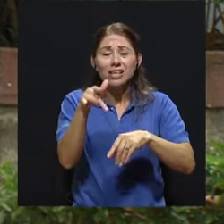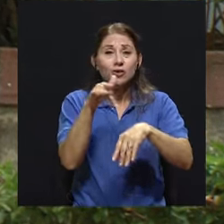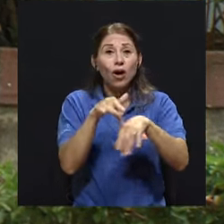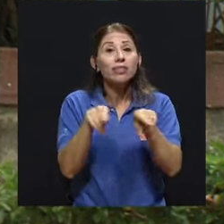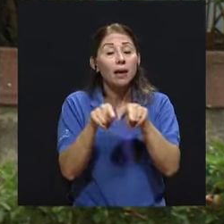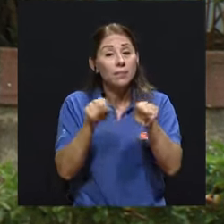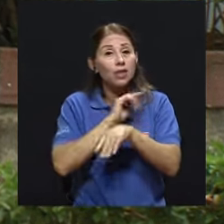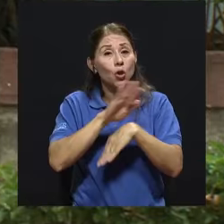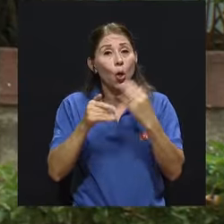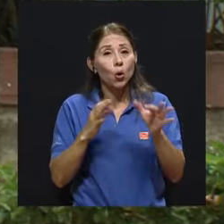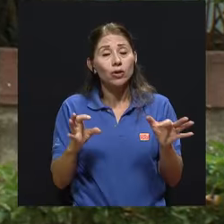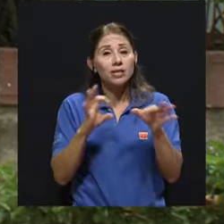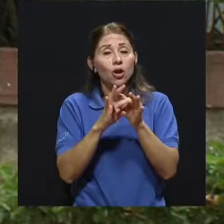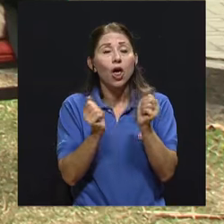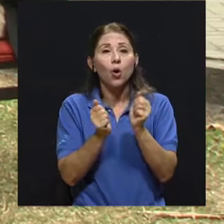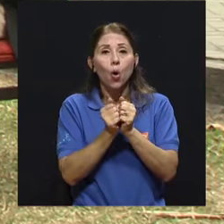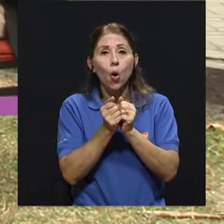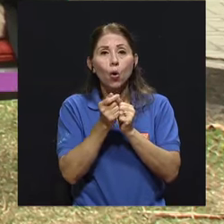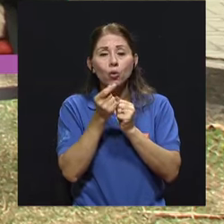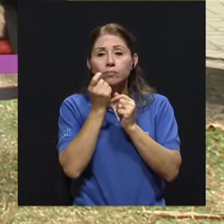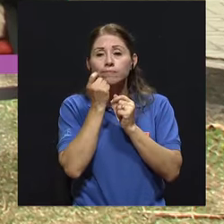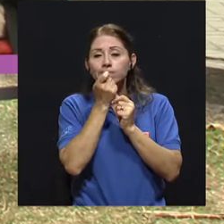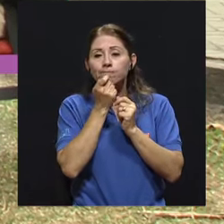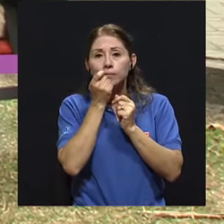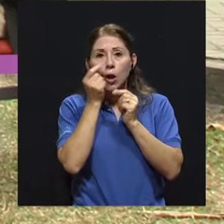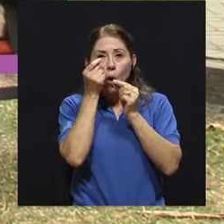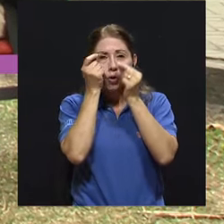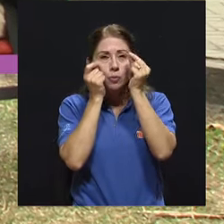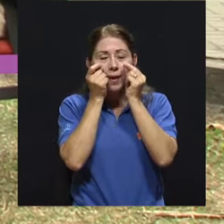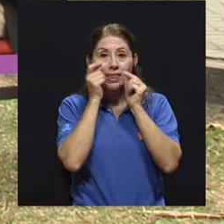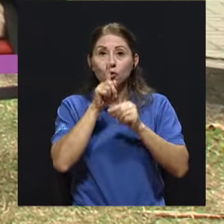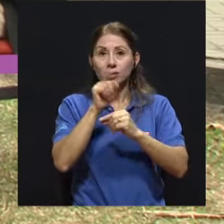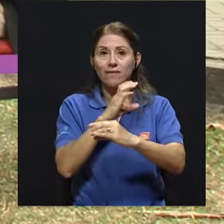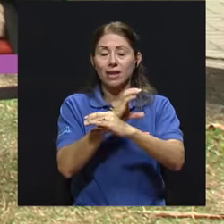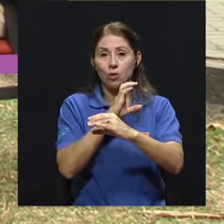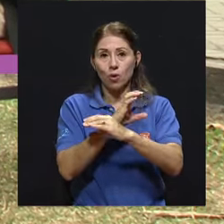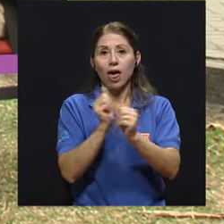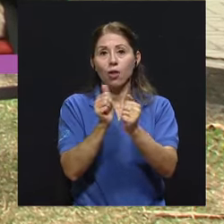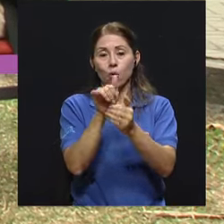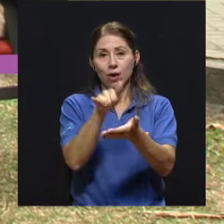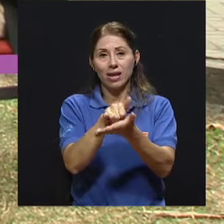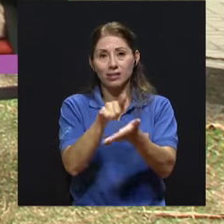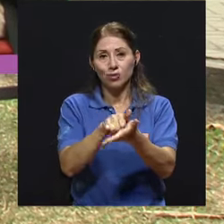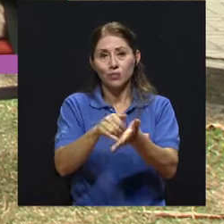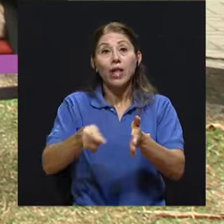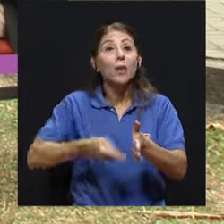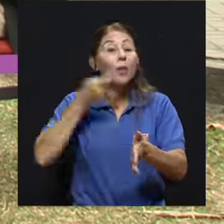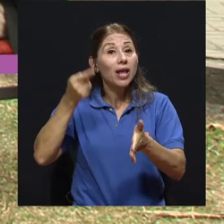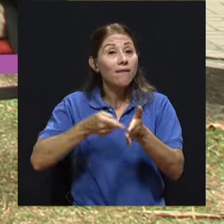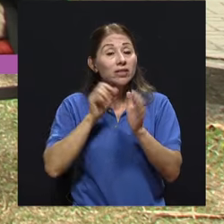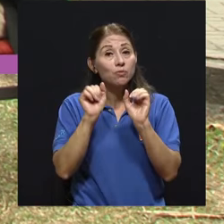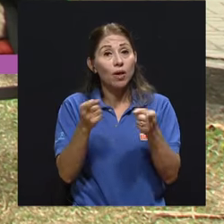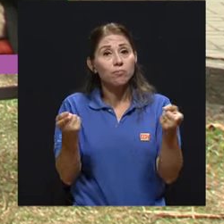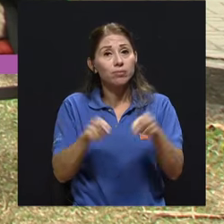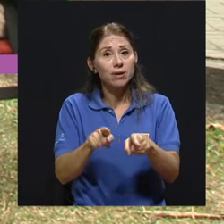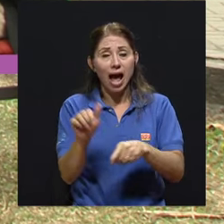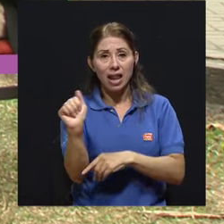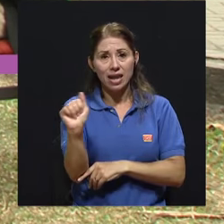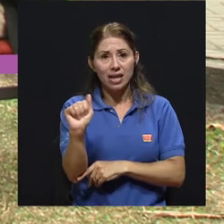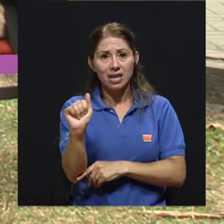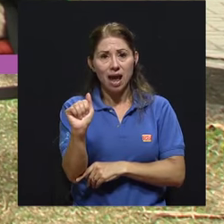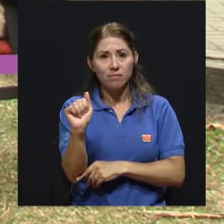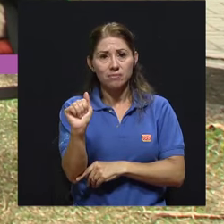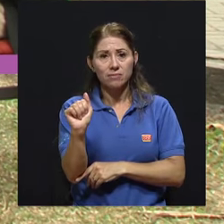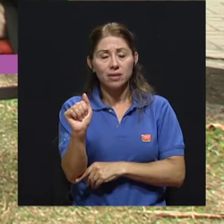en lo que tiene que ver con cosméticos, ¿sí? Y hay que tener cuidado con el asunto de los cosméticos, porque a veces nos producen